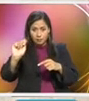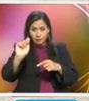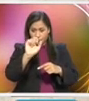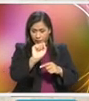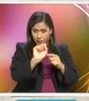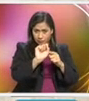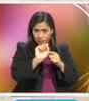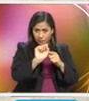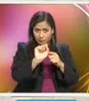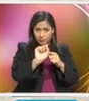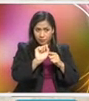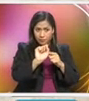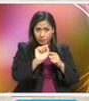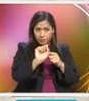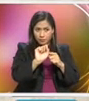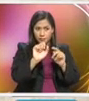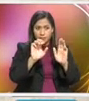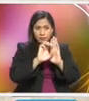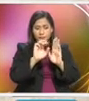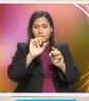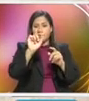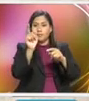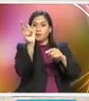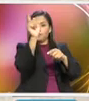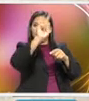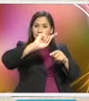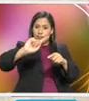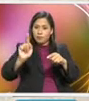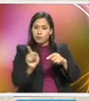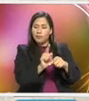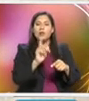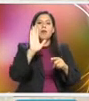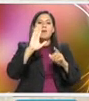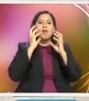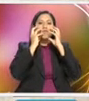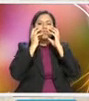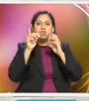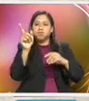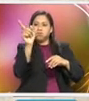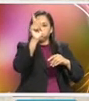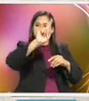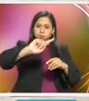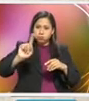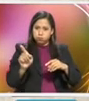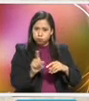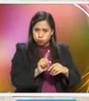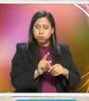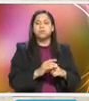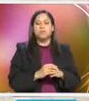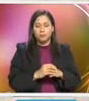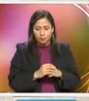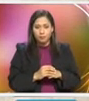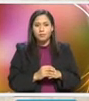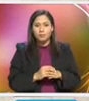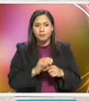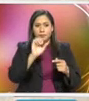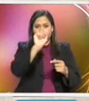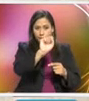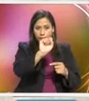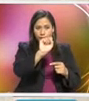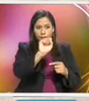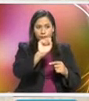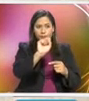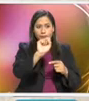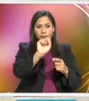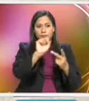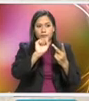como por ejemplo que está como inflado, o sea, como hecho muy, muy grande. Muy grande, lo vamos a ver en la S y lo vamos